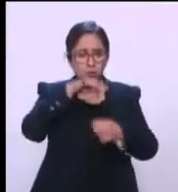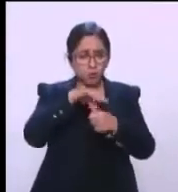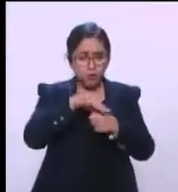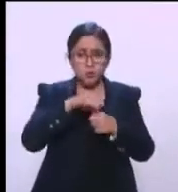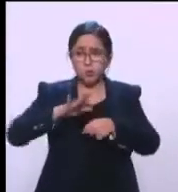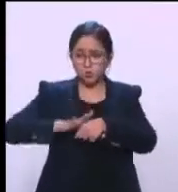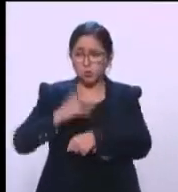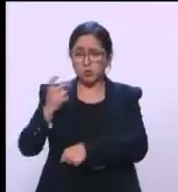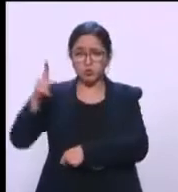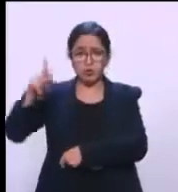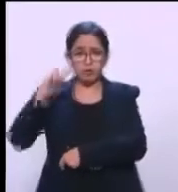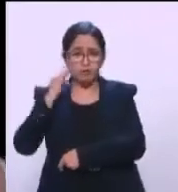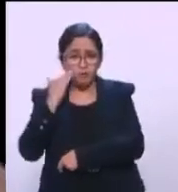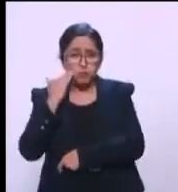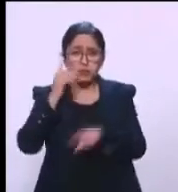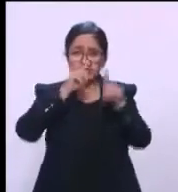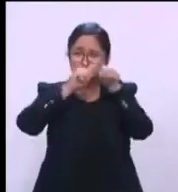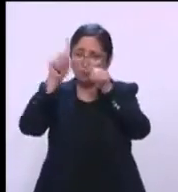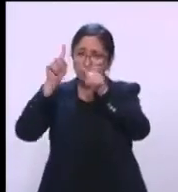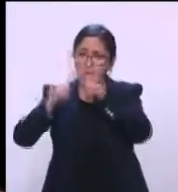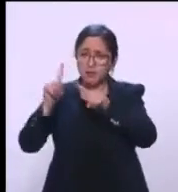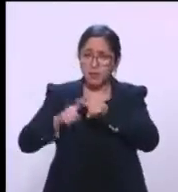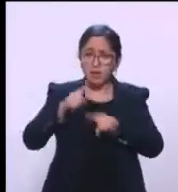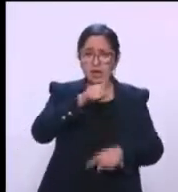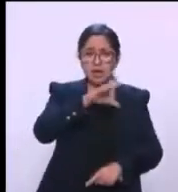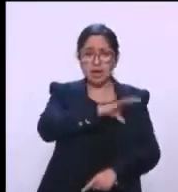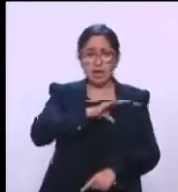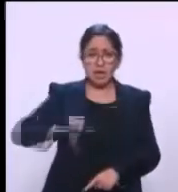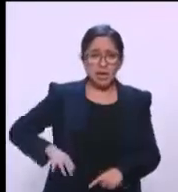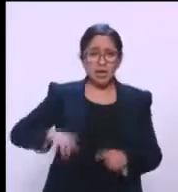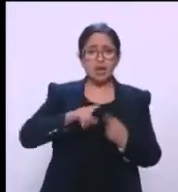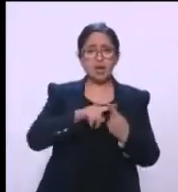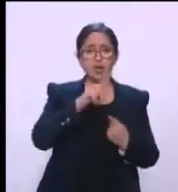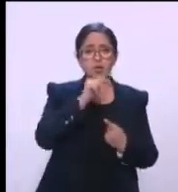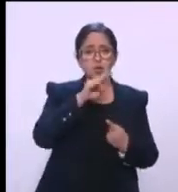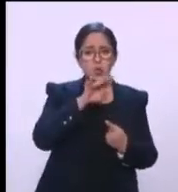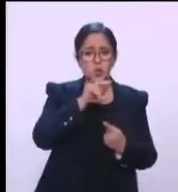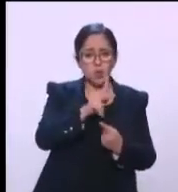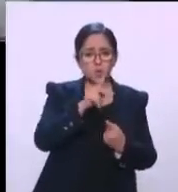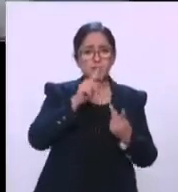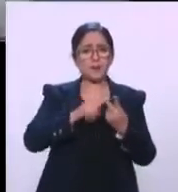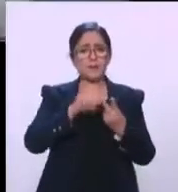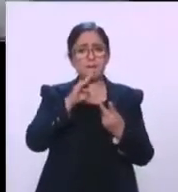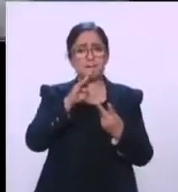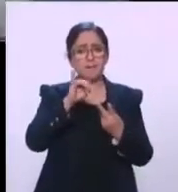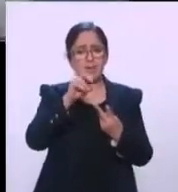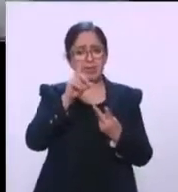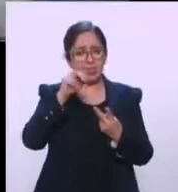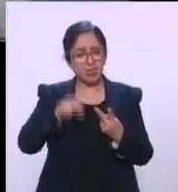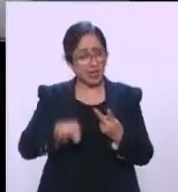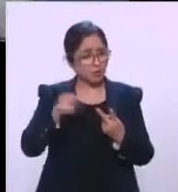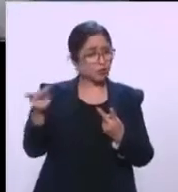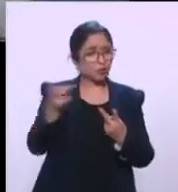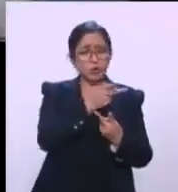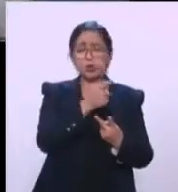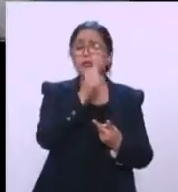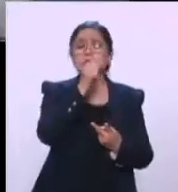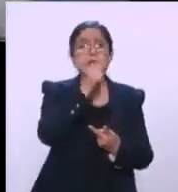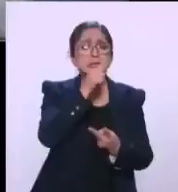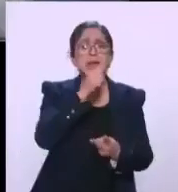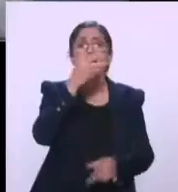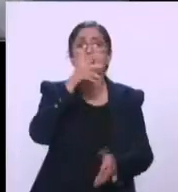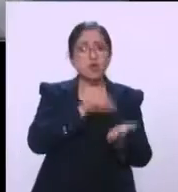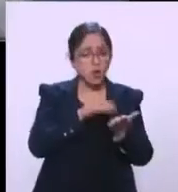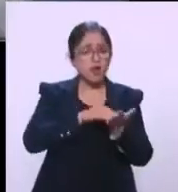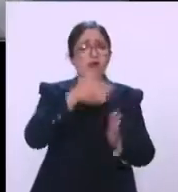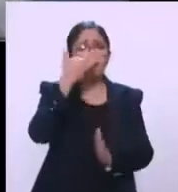etiqueta en las publicaciones de los dos candidatos, Trump y Biden, diciendo que todavía están